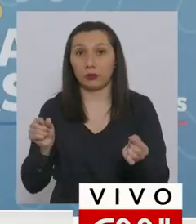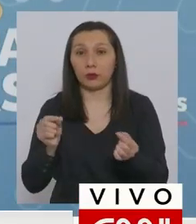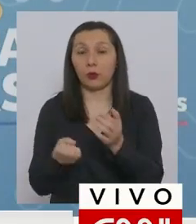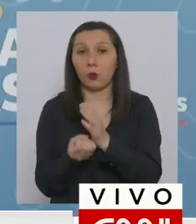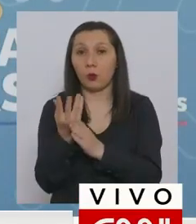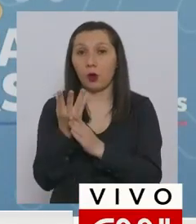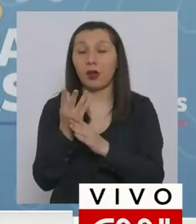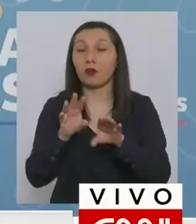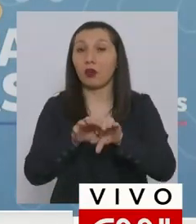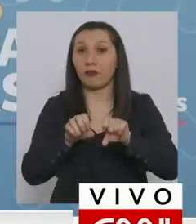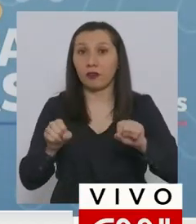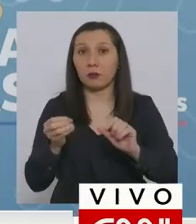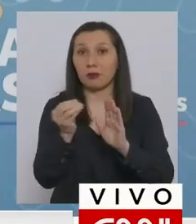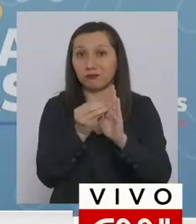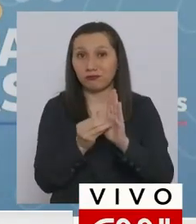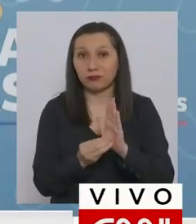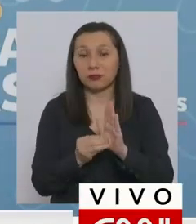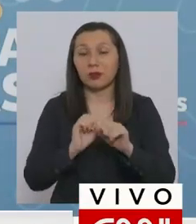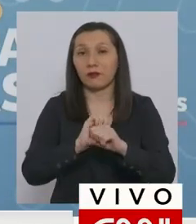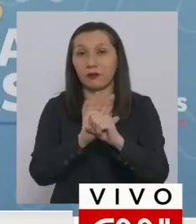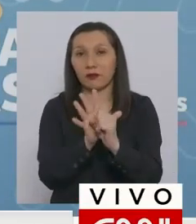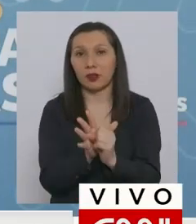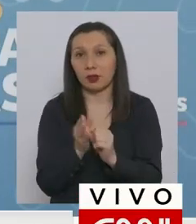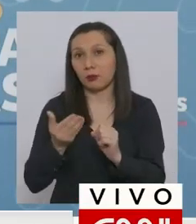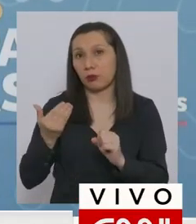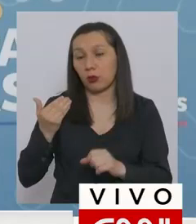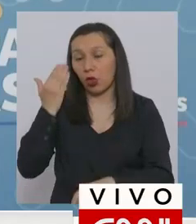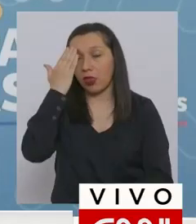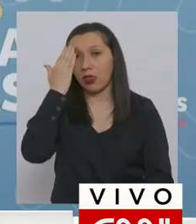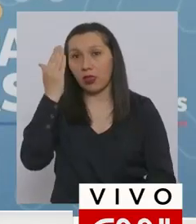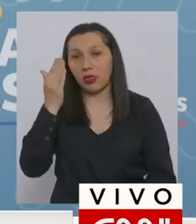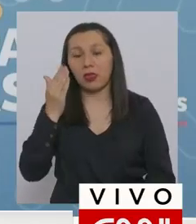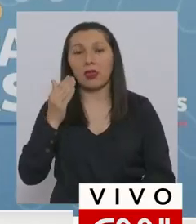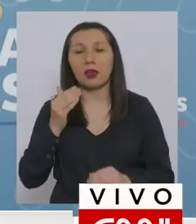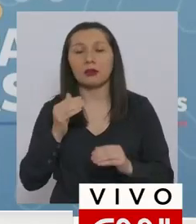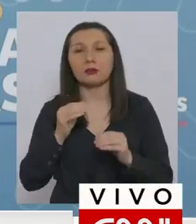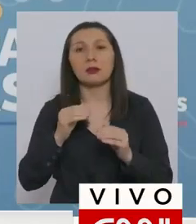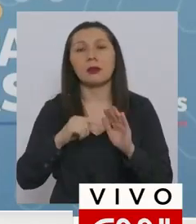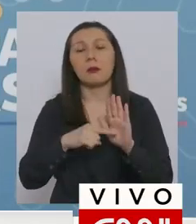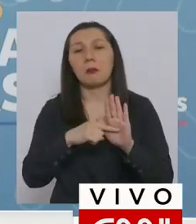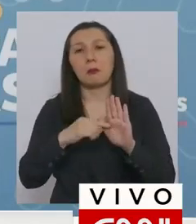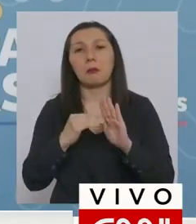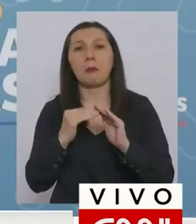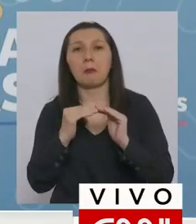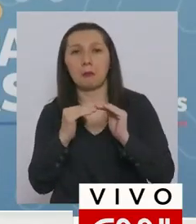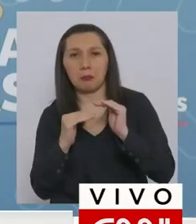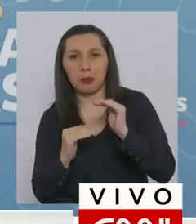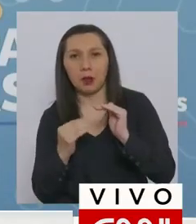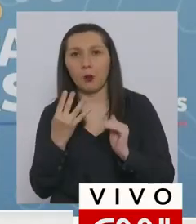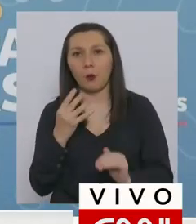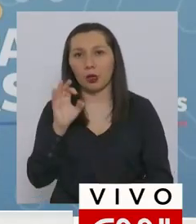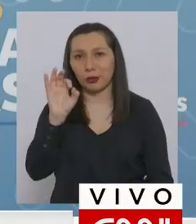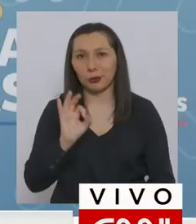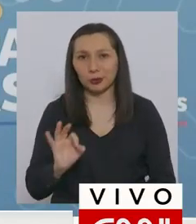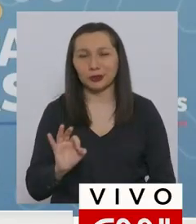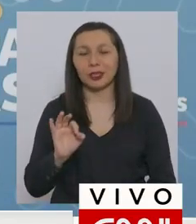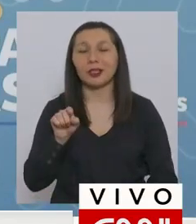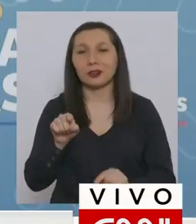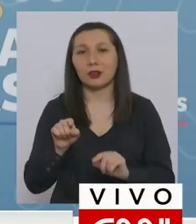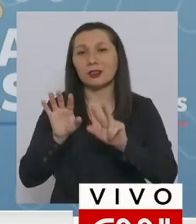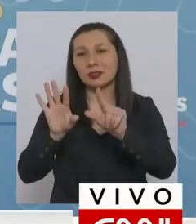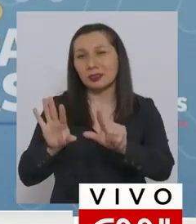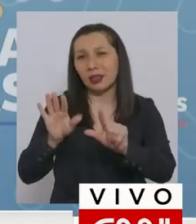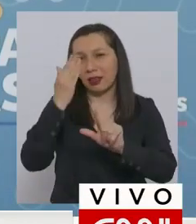nuevos casos confirmados en los últimos días varían en un menos 4% respecto a los